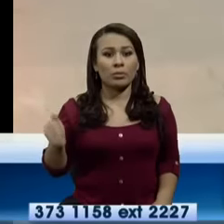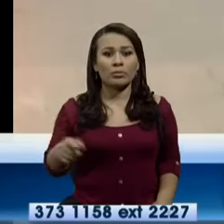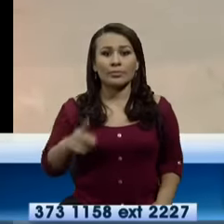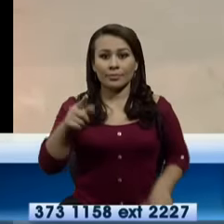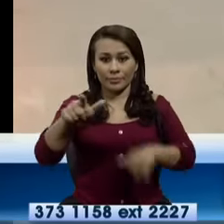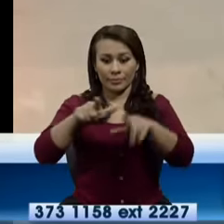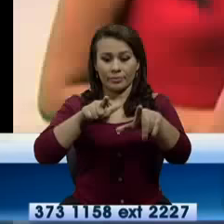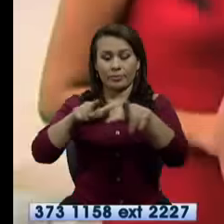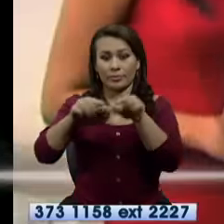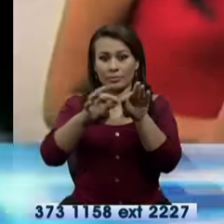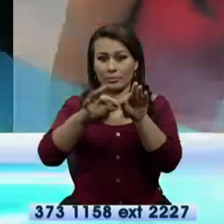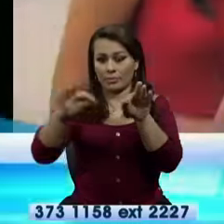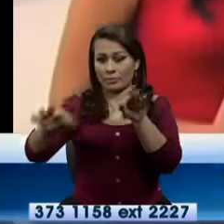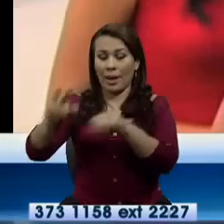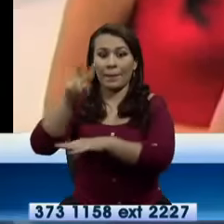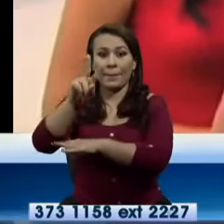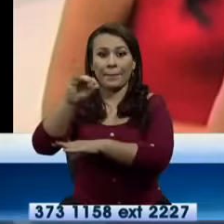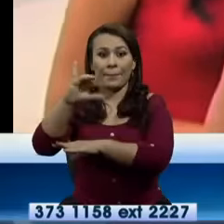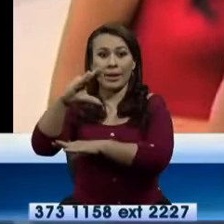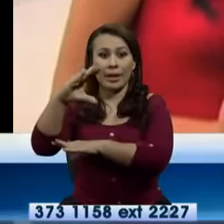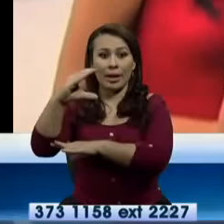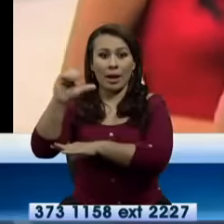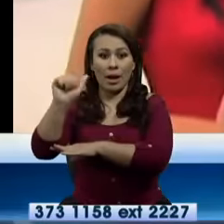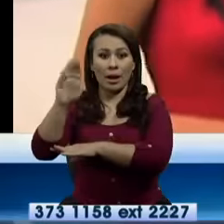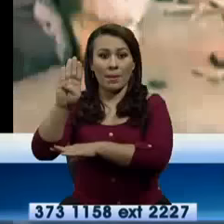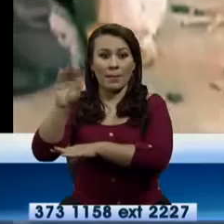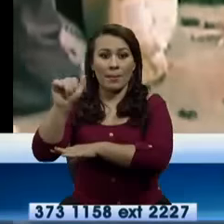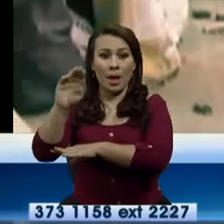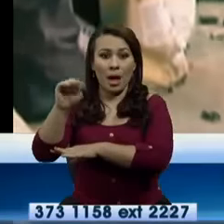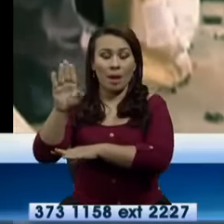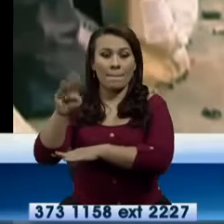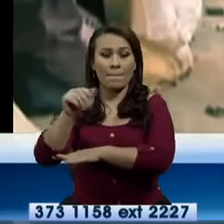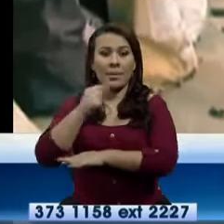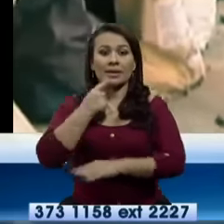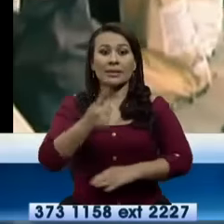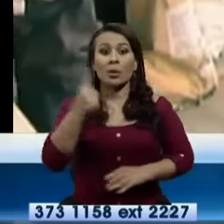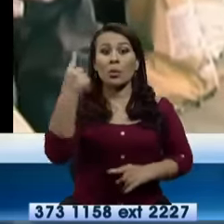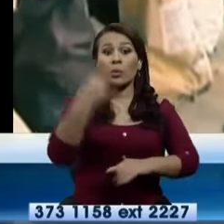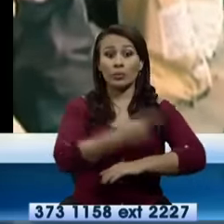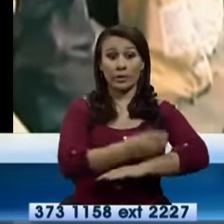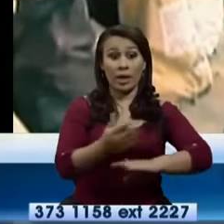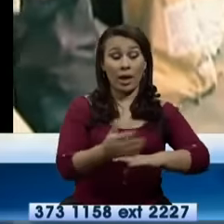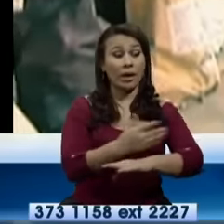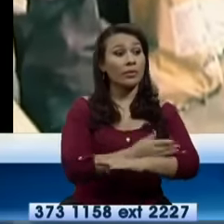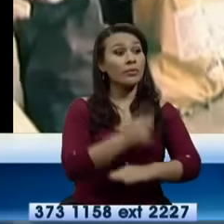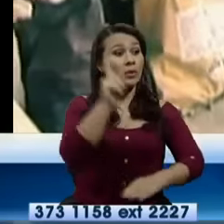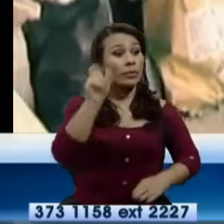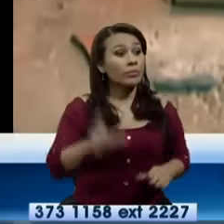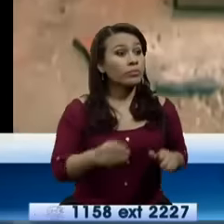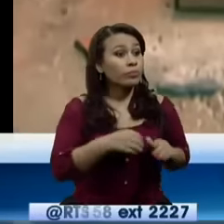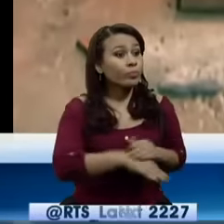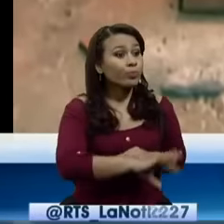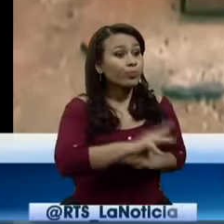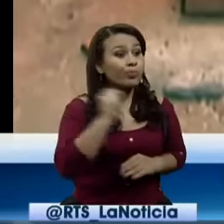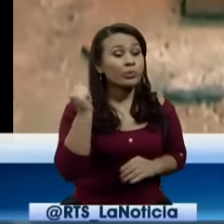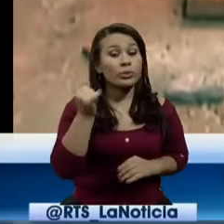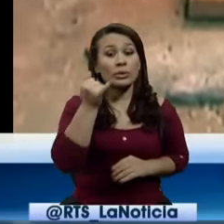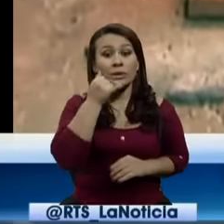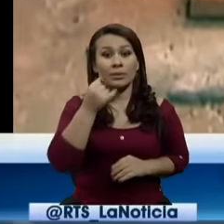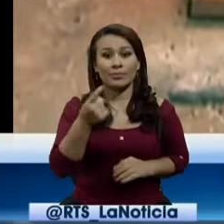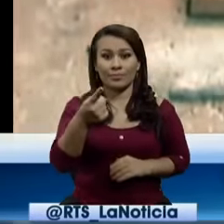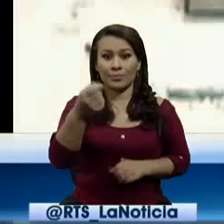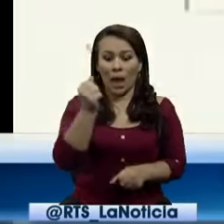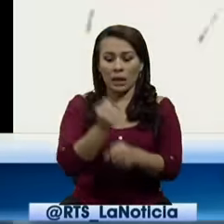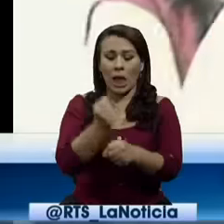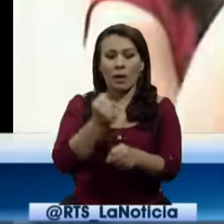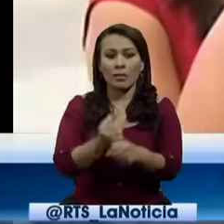vilcabamba esta moradora nos Indicó que justamente de hace un día un ladrón ingresó a su vivienda se le llevó su instrumento